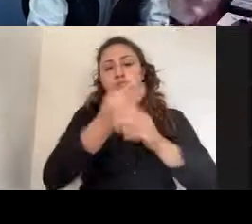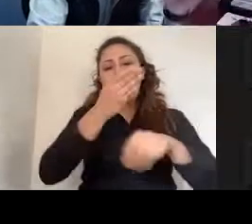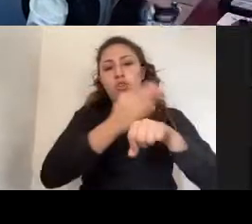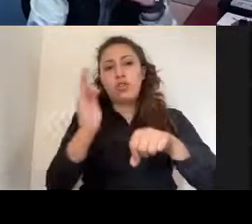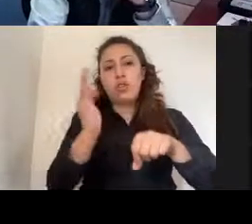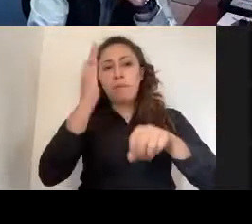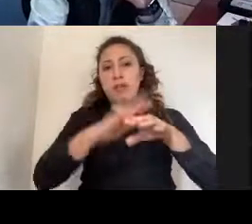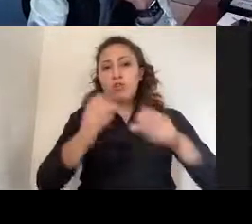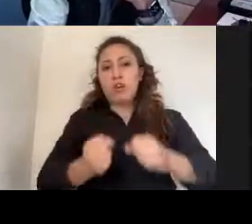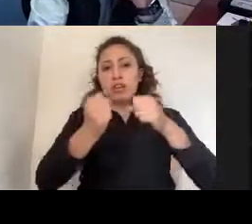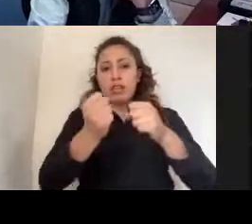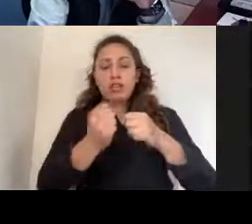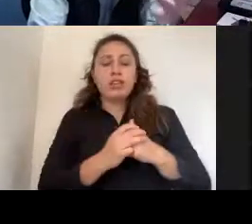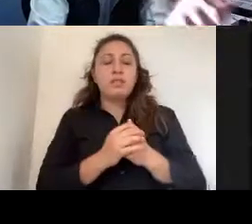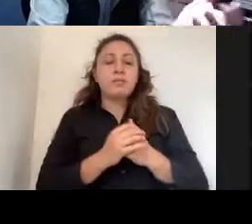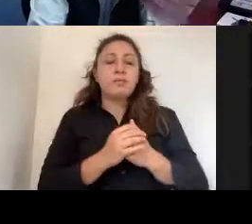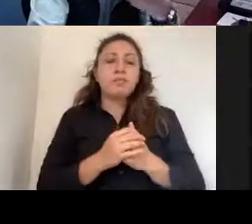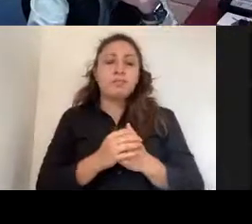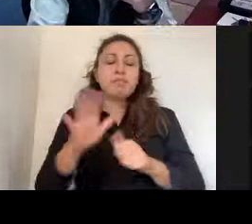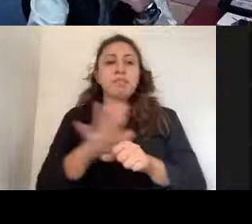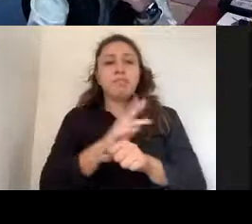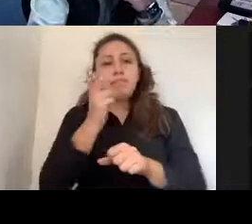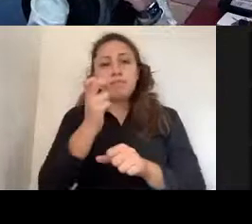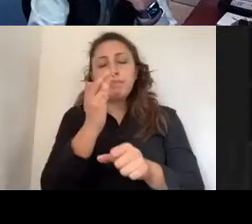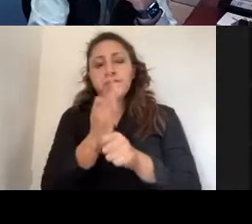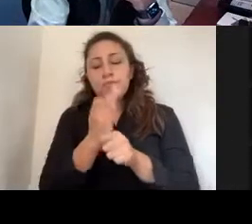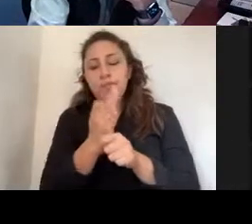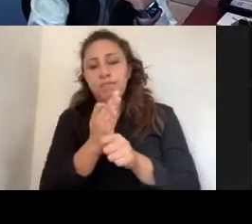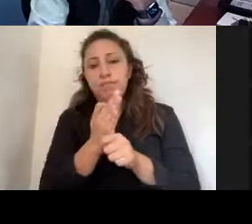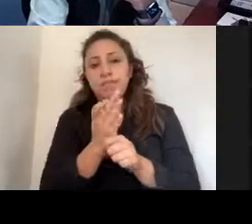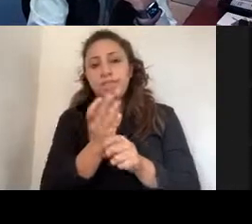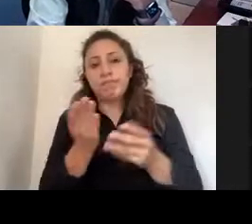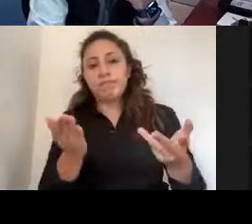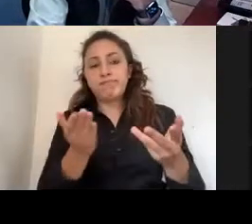esta parte estamos cometiendo,